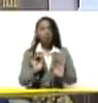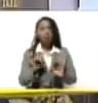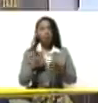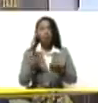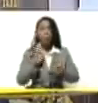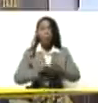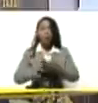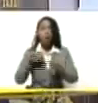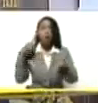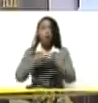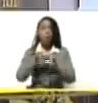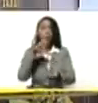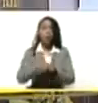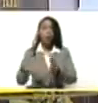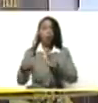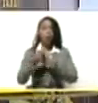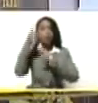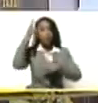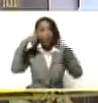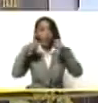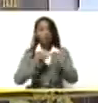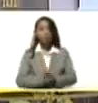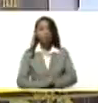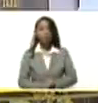fue el golpe de estado contra hugo chávez